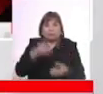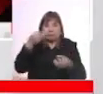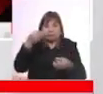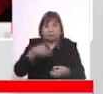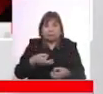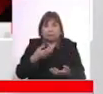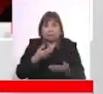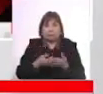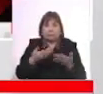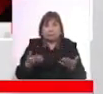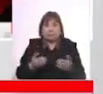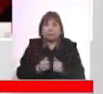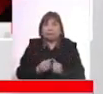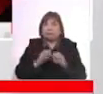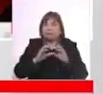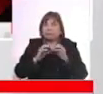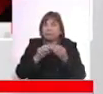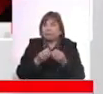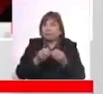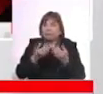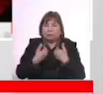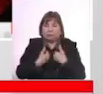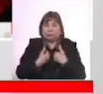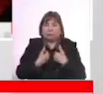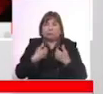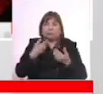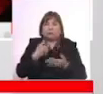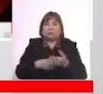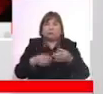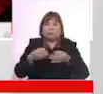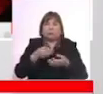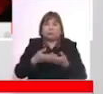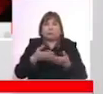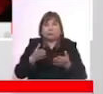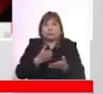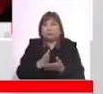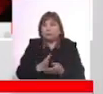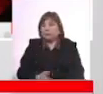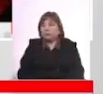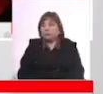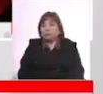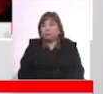sector, debiendo quedar en texto de la siguiente manera.